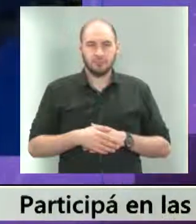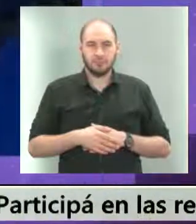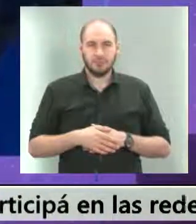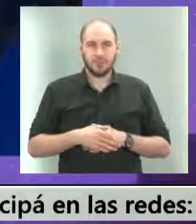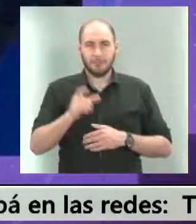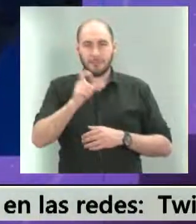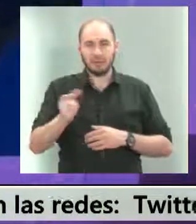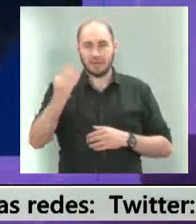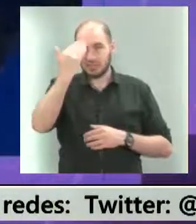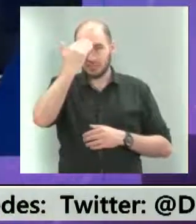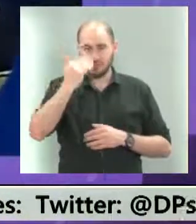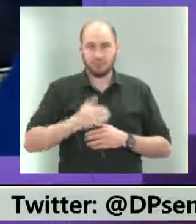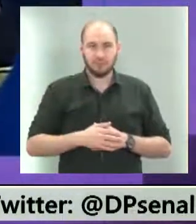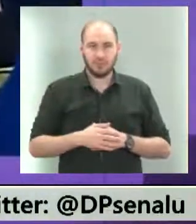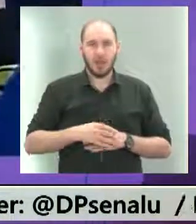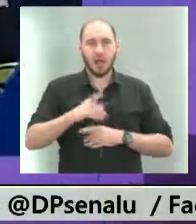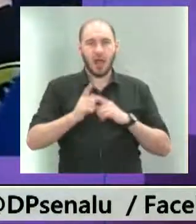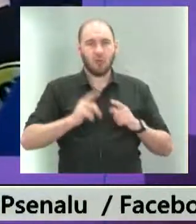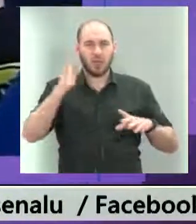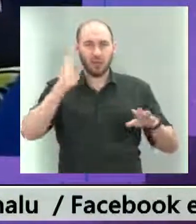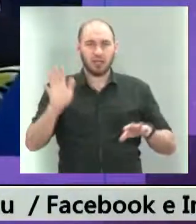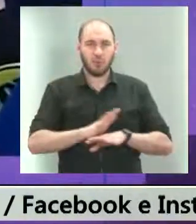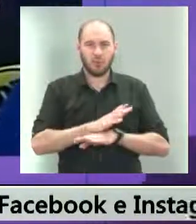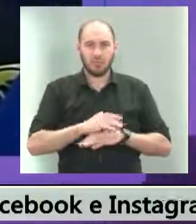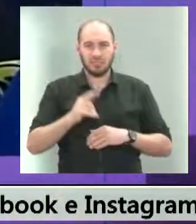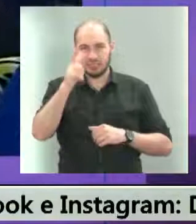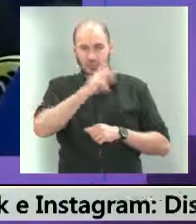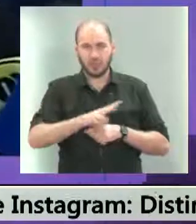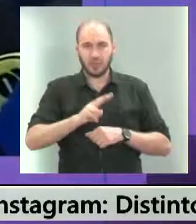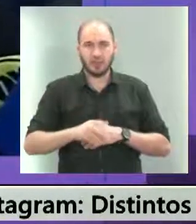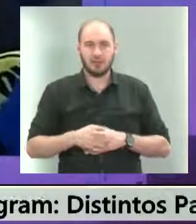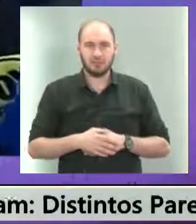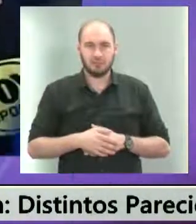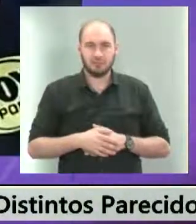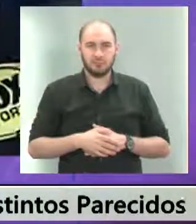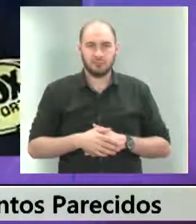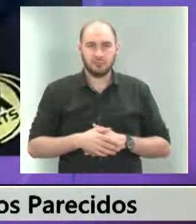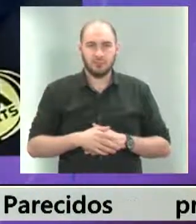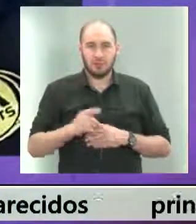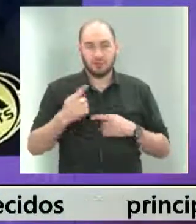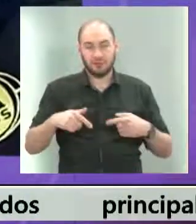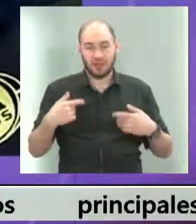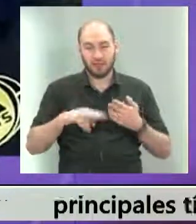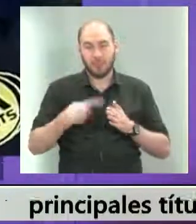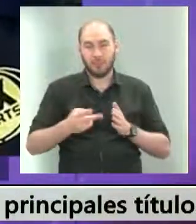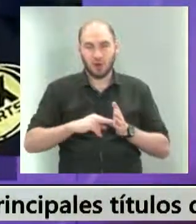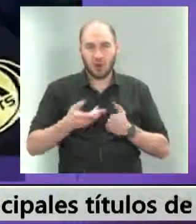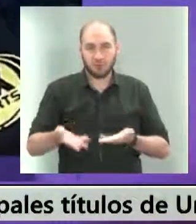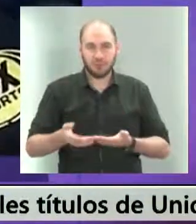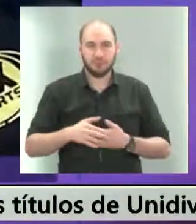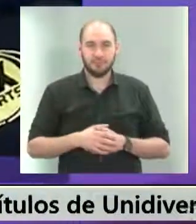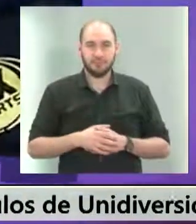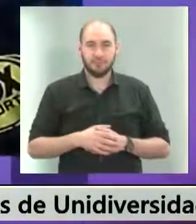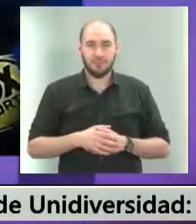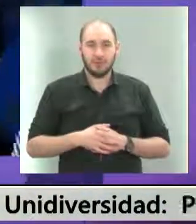15 personas y algún error que debe haber habido en seguridad llevó a esto. Y es una, bueno,